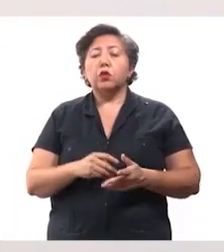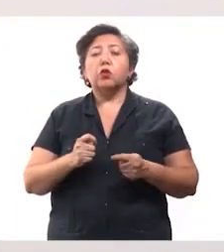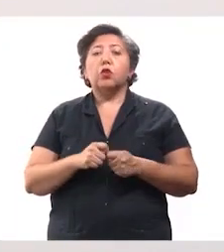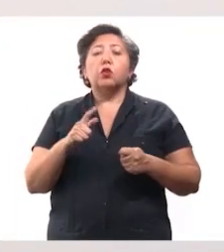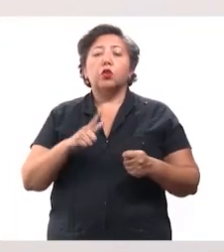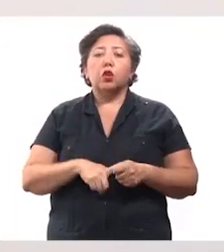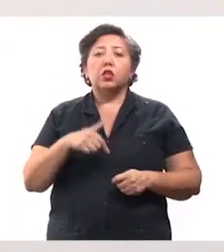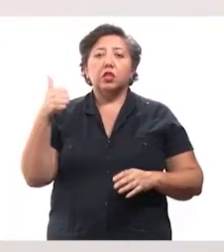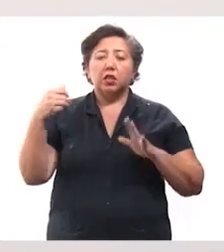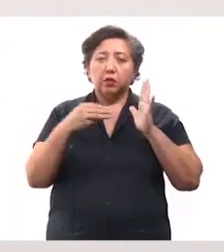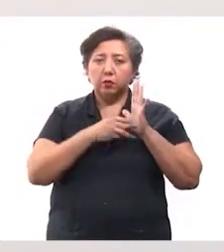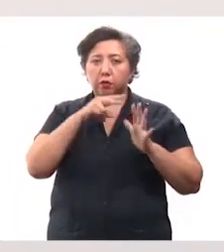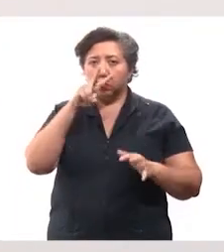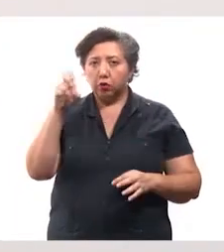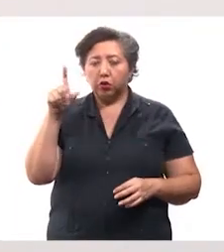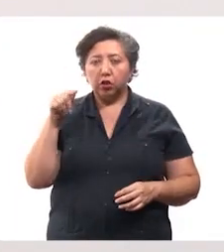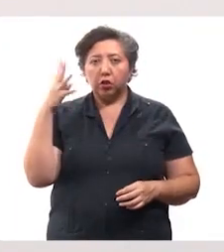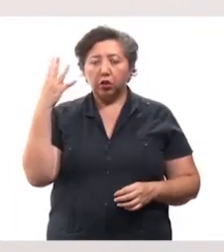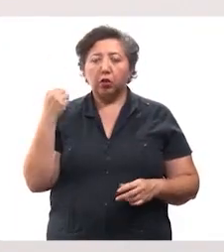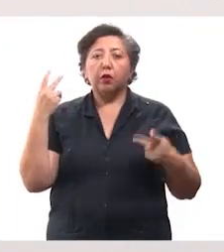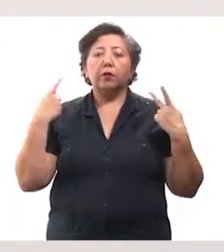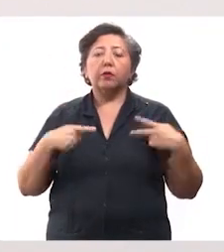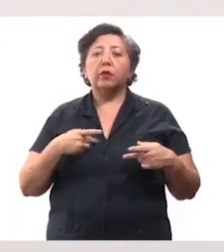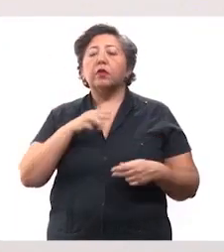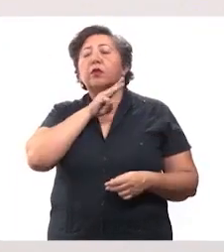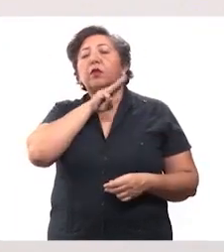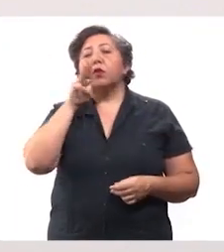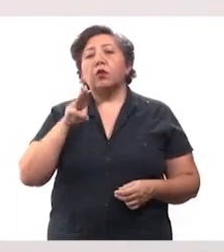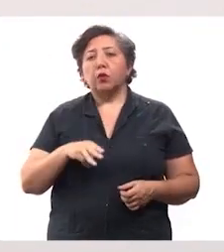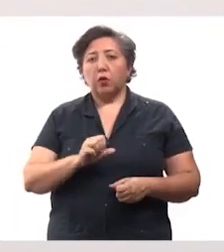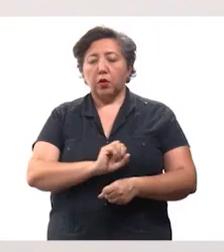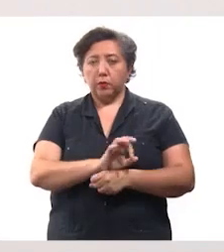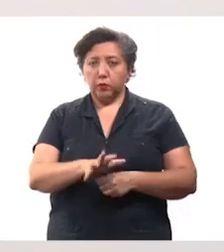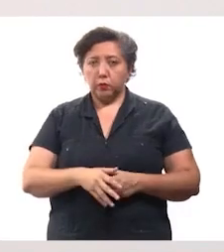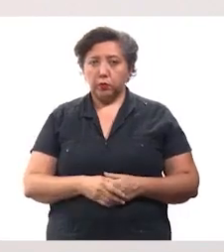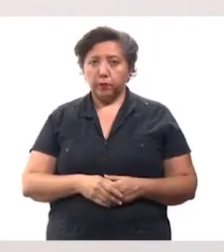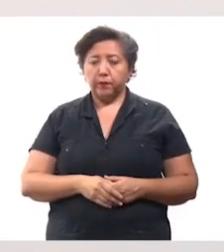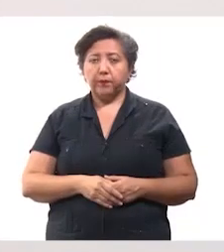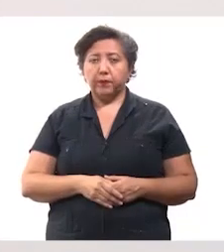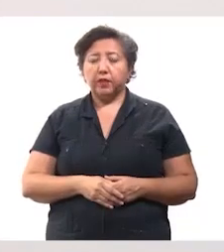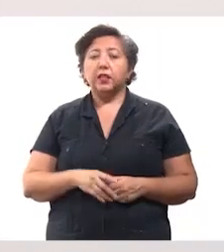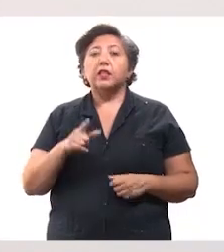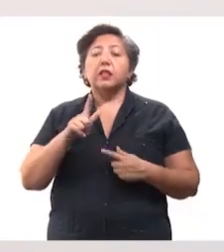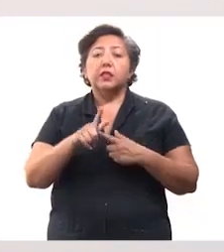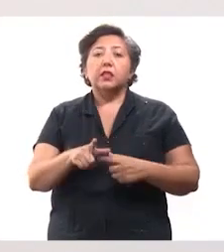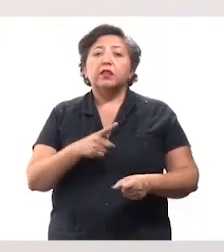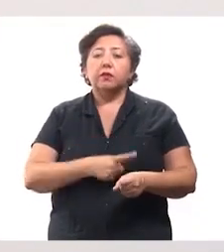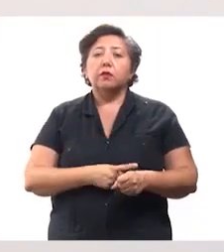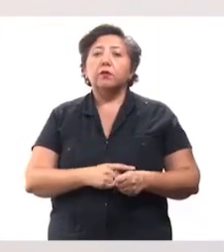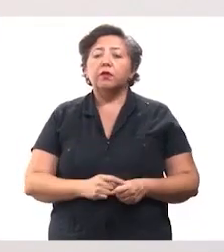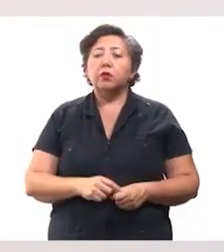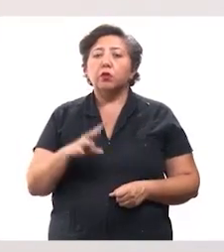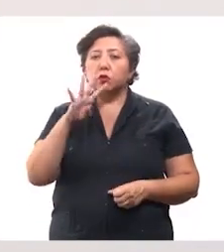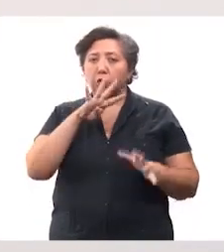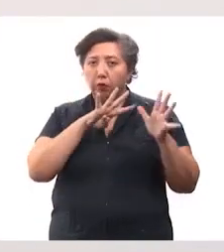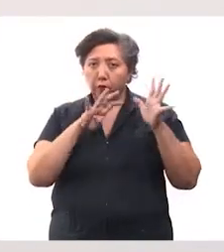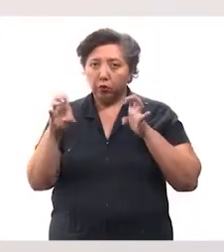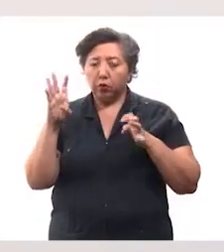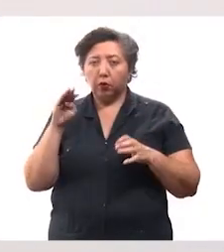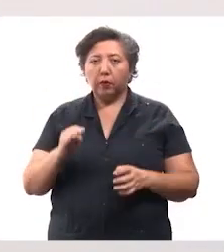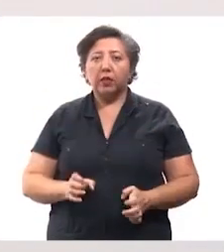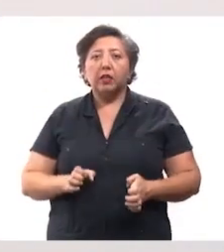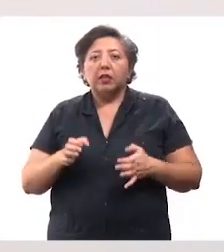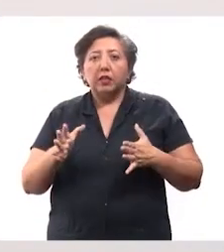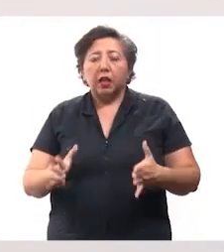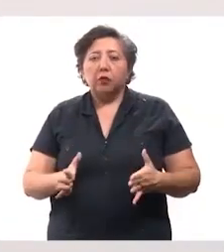total, son 6.279 las personas fallecidas a causa del coronavirus. De los casos activos, 990